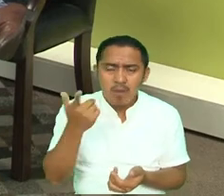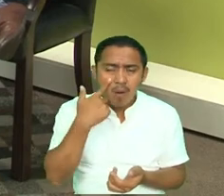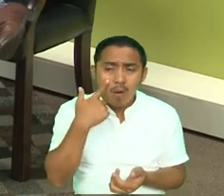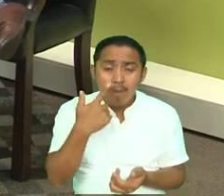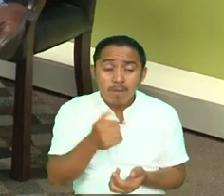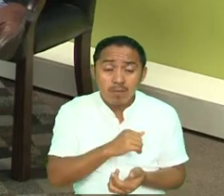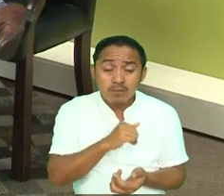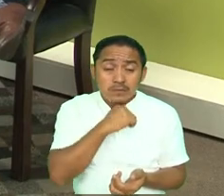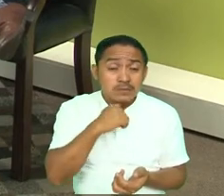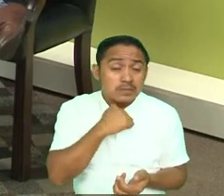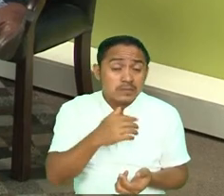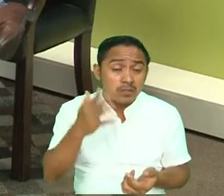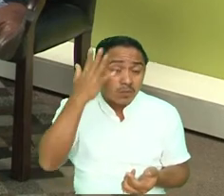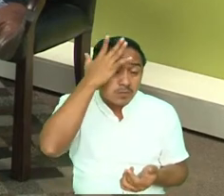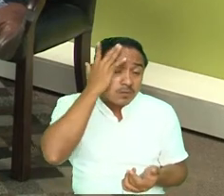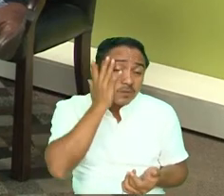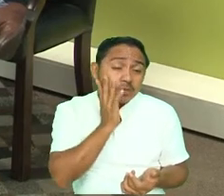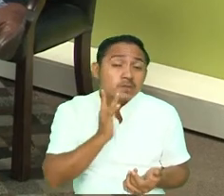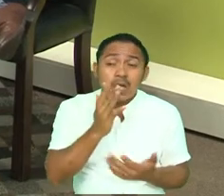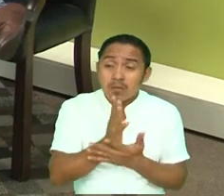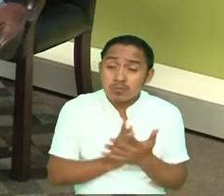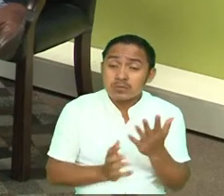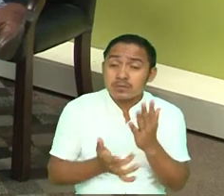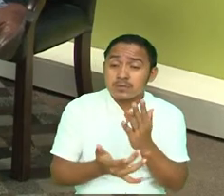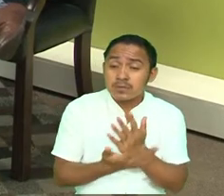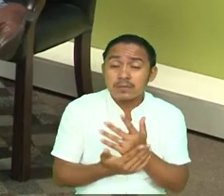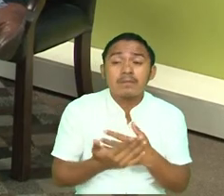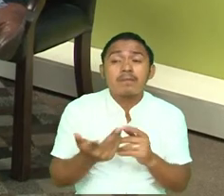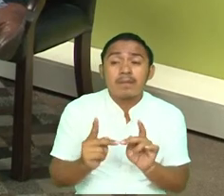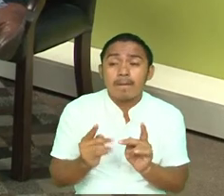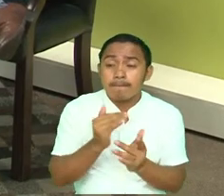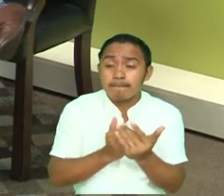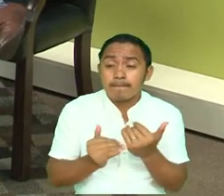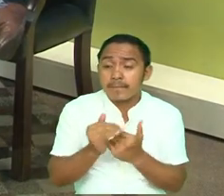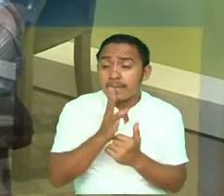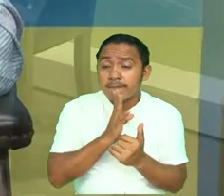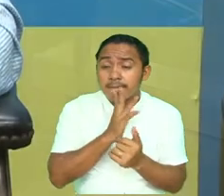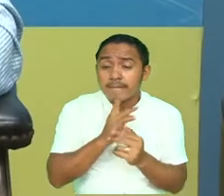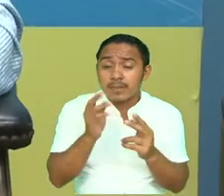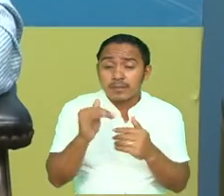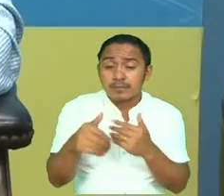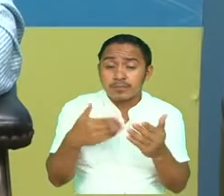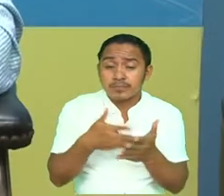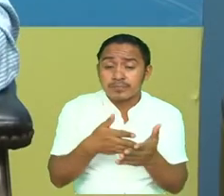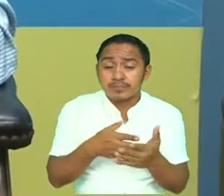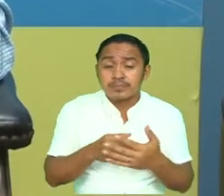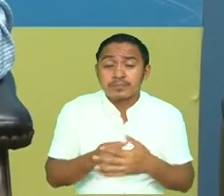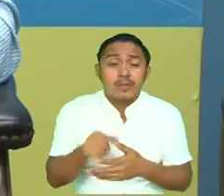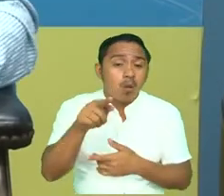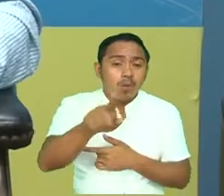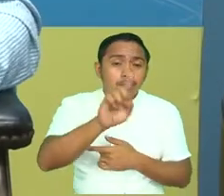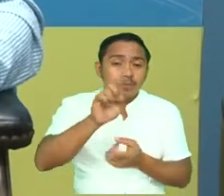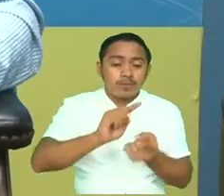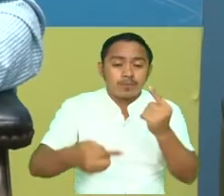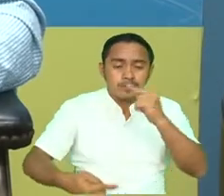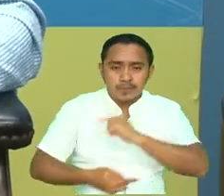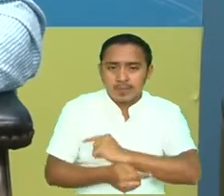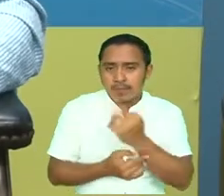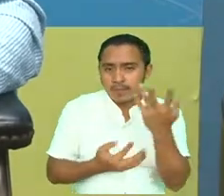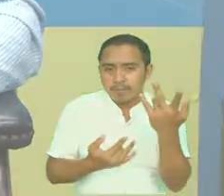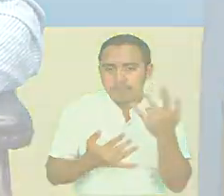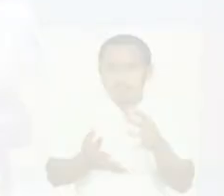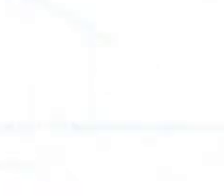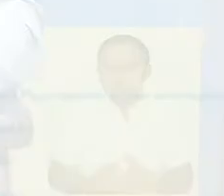usted dijo algunas técnicas, pero vamos a hablar más de esto cuando regresemos de la siguiente pausa. Usted no le cambie de canal y ya